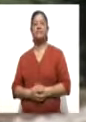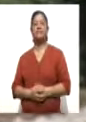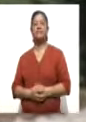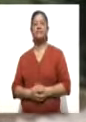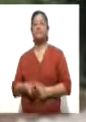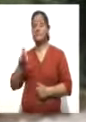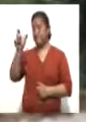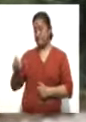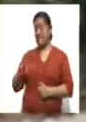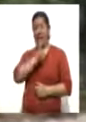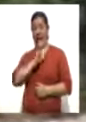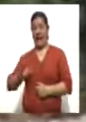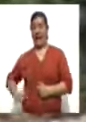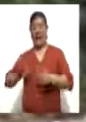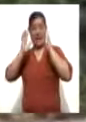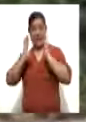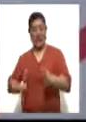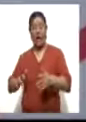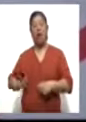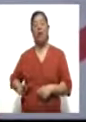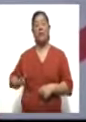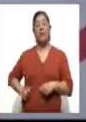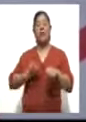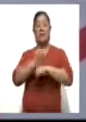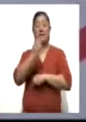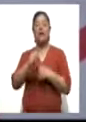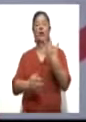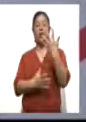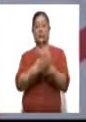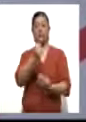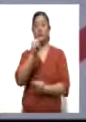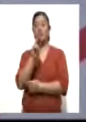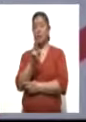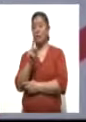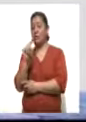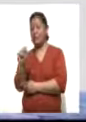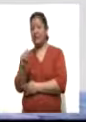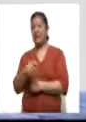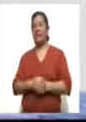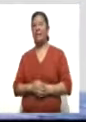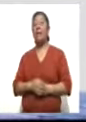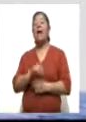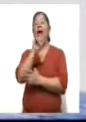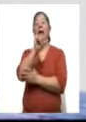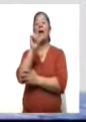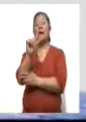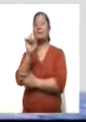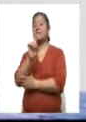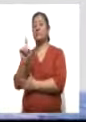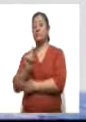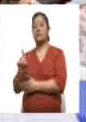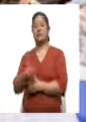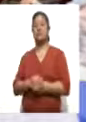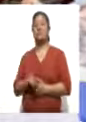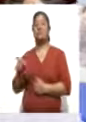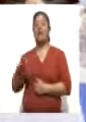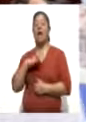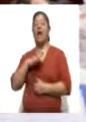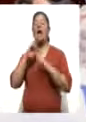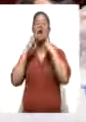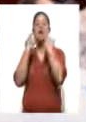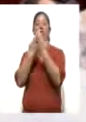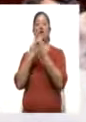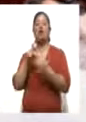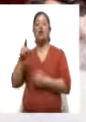La virtual candidata al gobierno del estado postulada por la coalición Unidos por Tlaxcala, Anabel Ábalos Cempoalteca, sostuvo una reunión